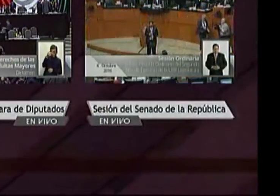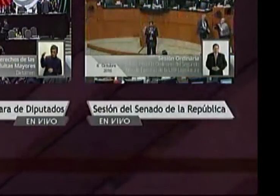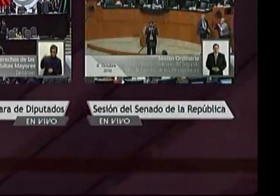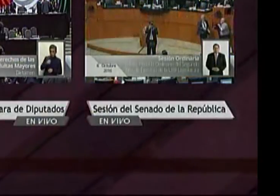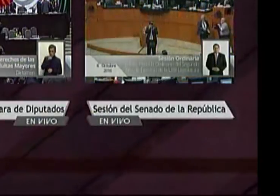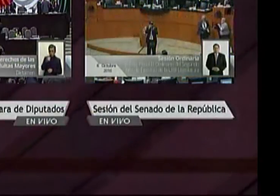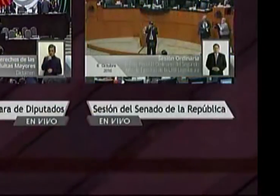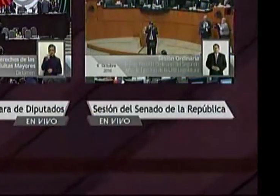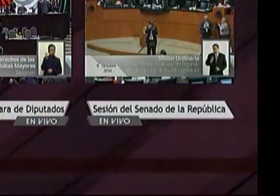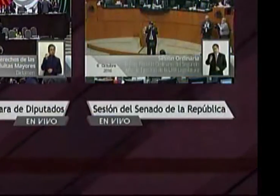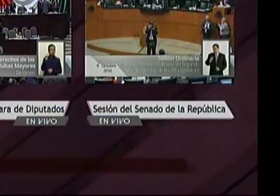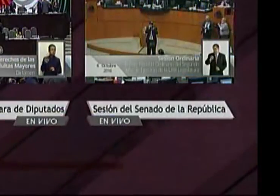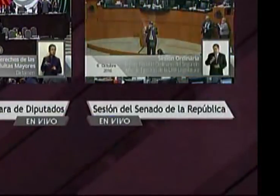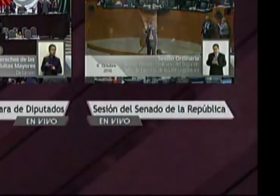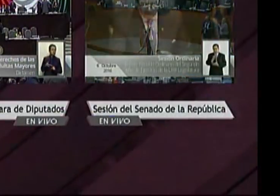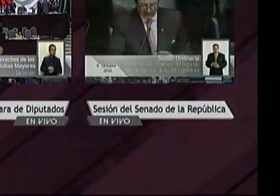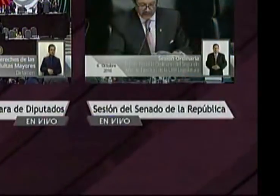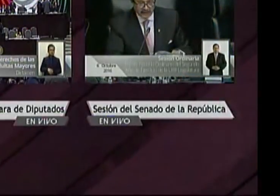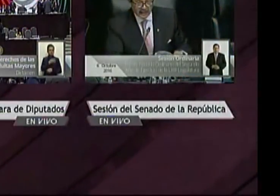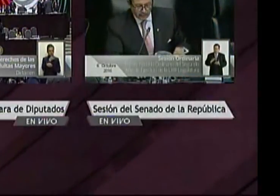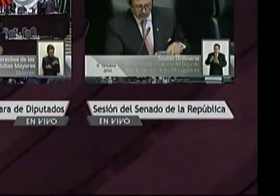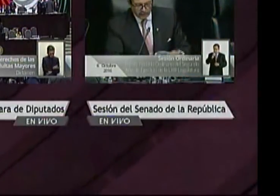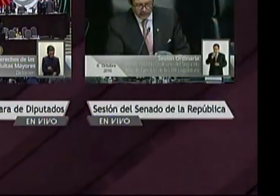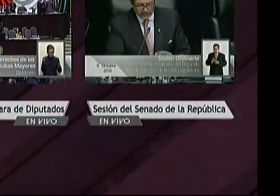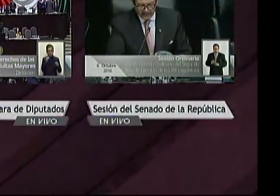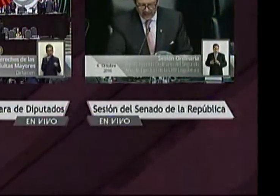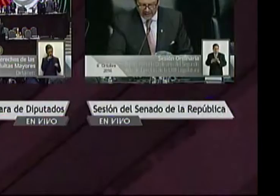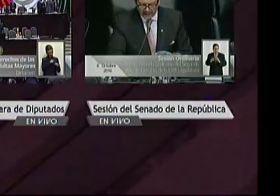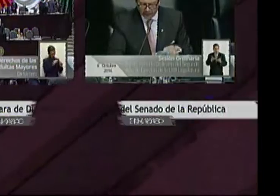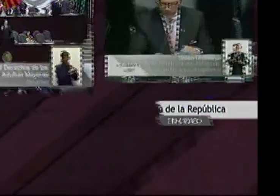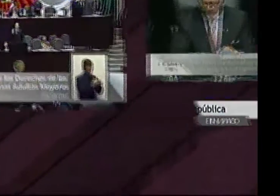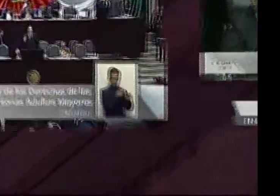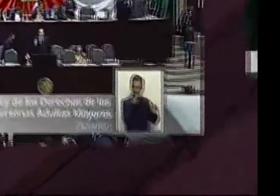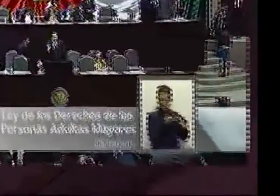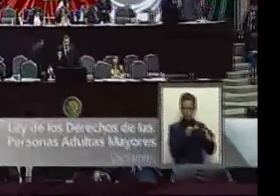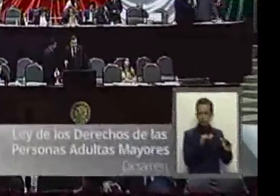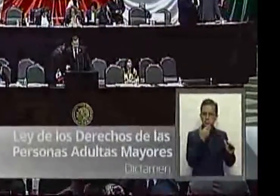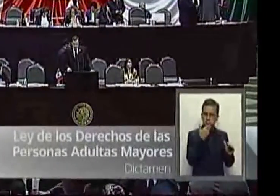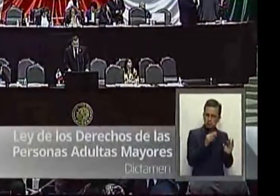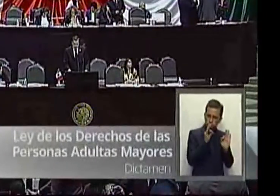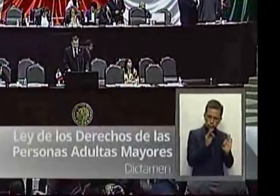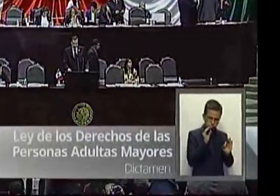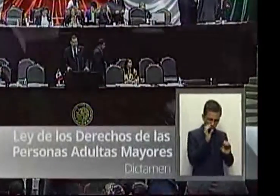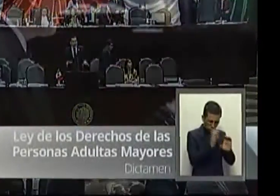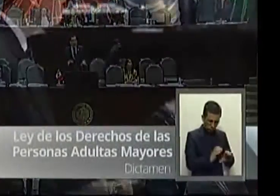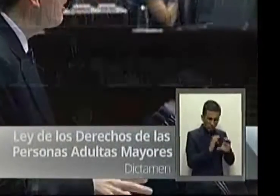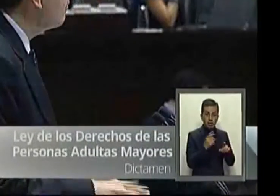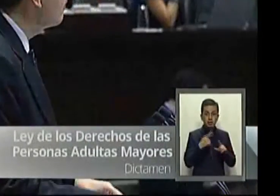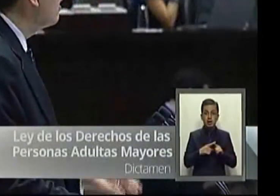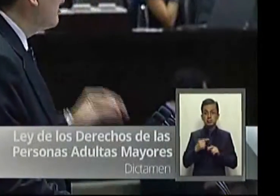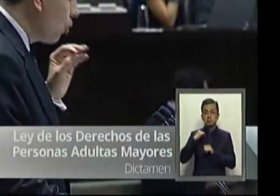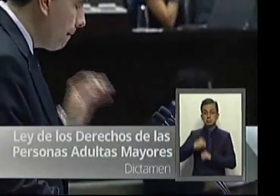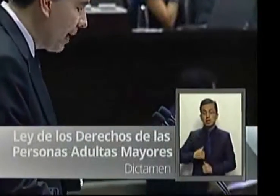mayores el difundir y operar las residencias referidas por parte de los tres órdenes de gobierno.